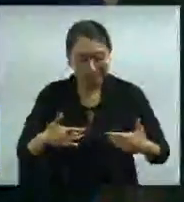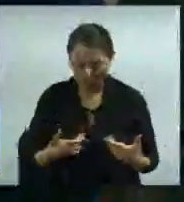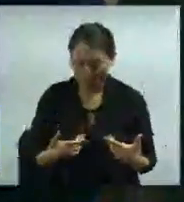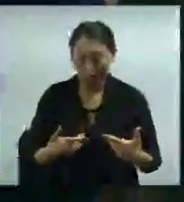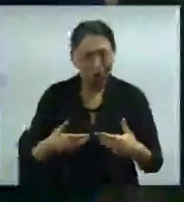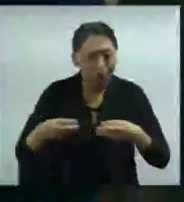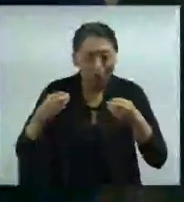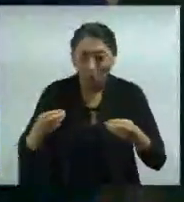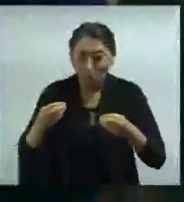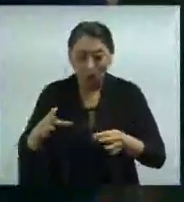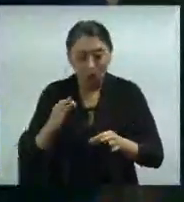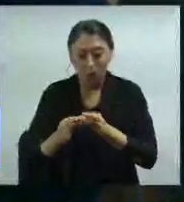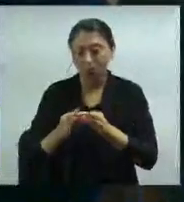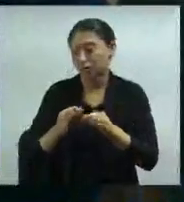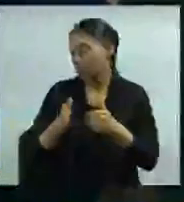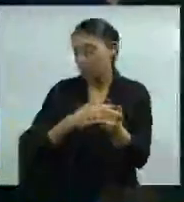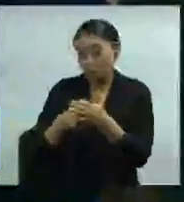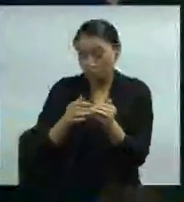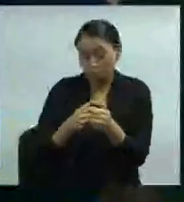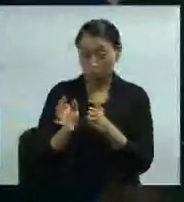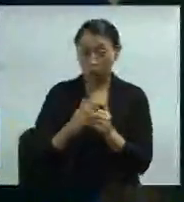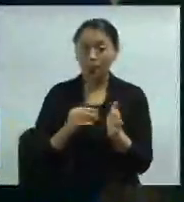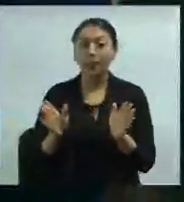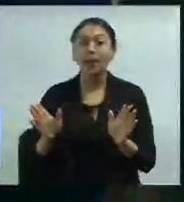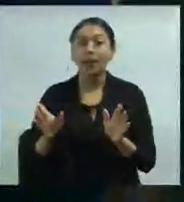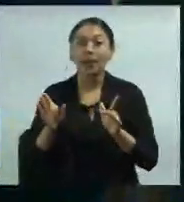emitieron muchos, y también por la